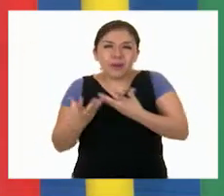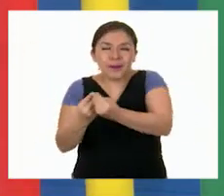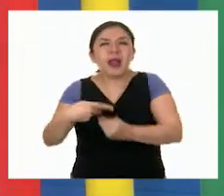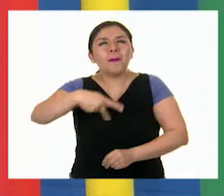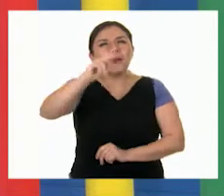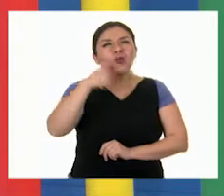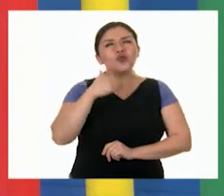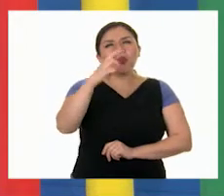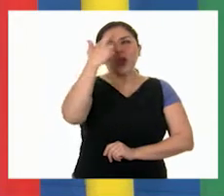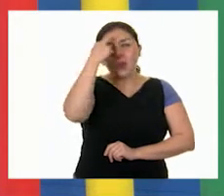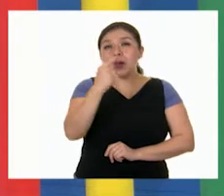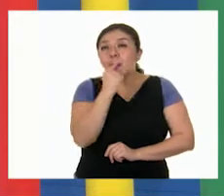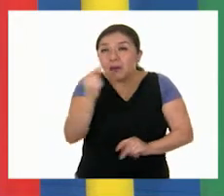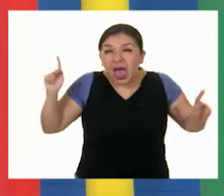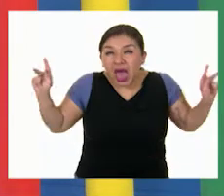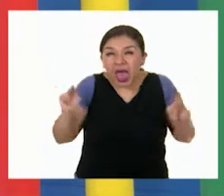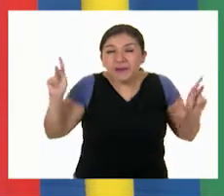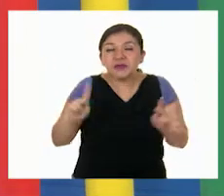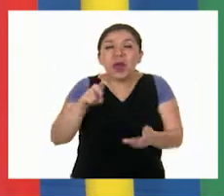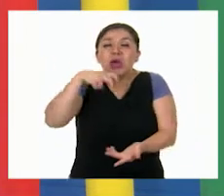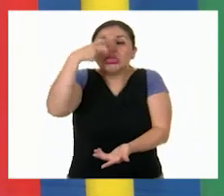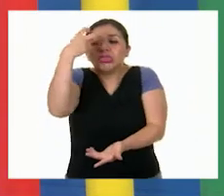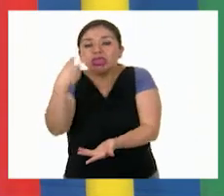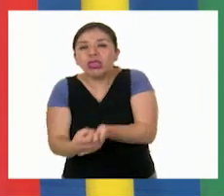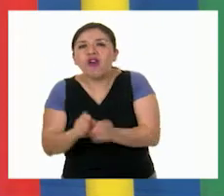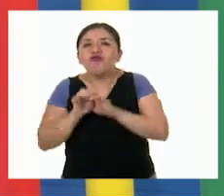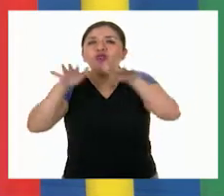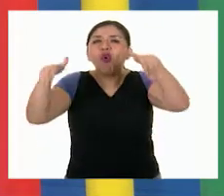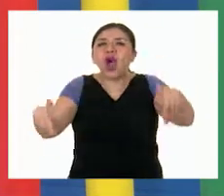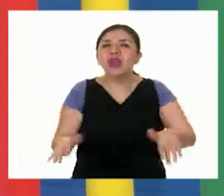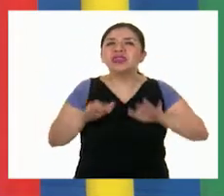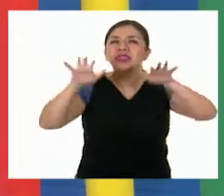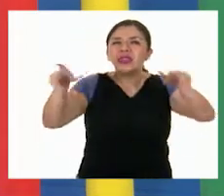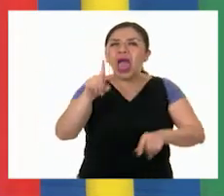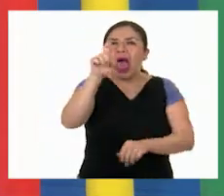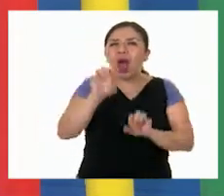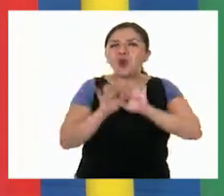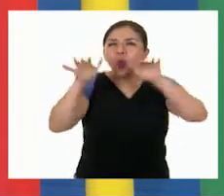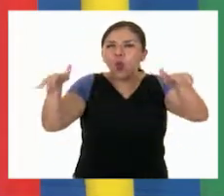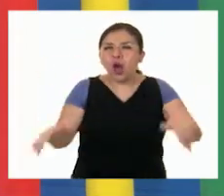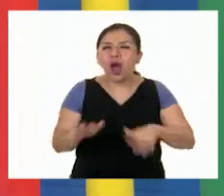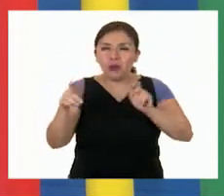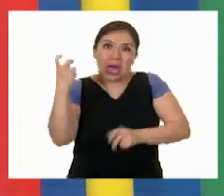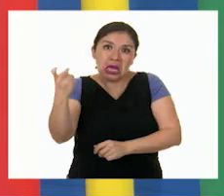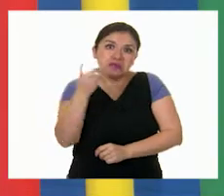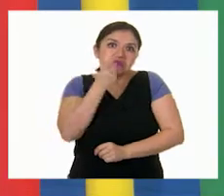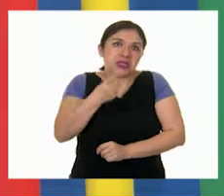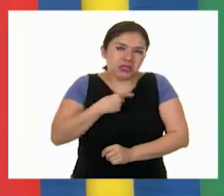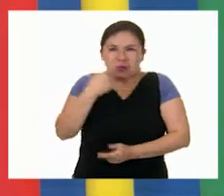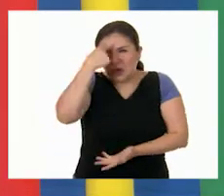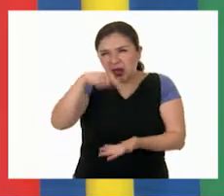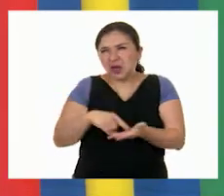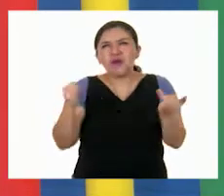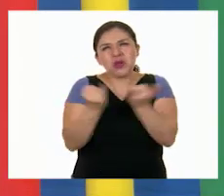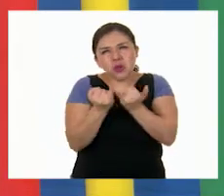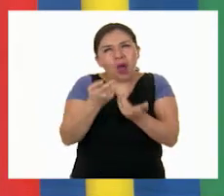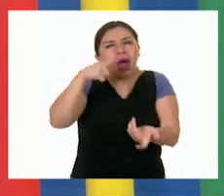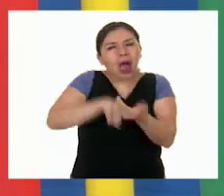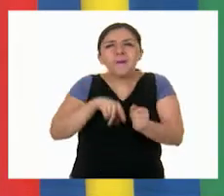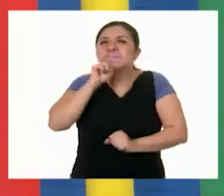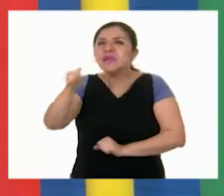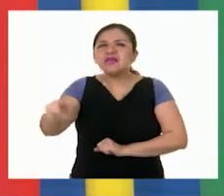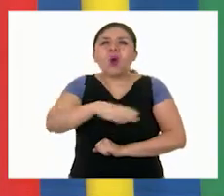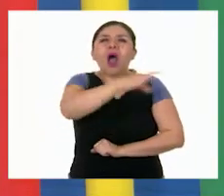me acuerdo que la avispa se caía a una fuente. Bueno, así nos la contaron. Yo creo que también sucedía todo en el